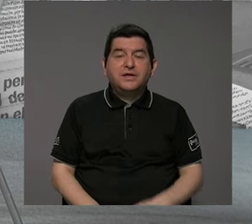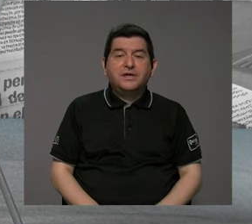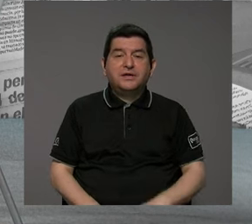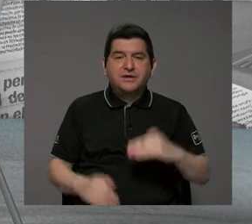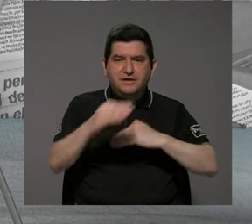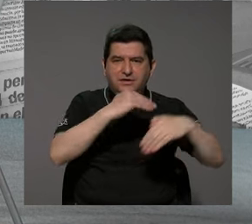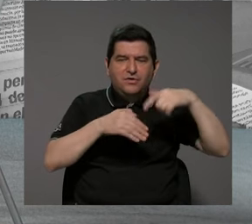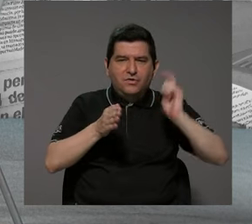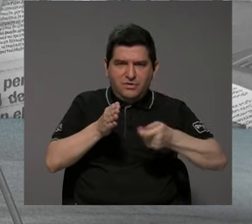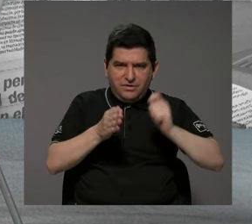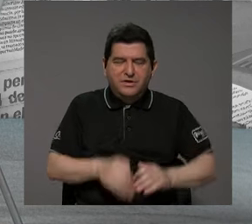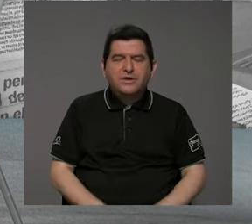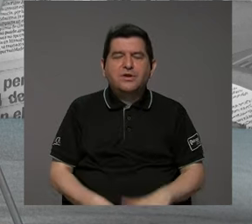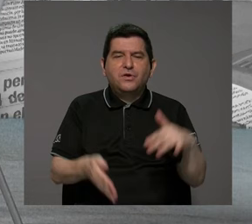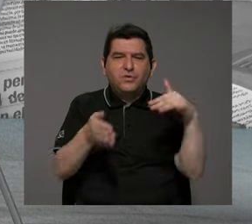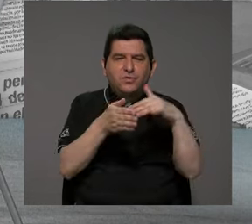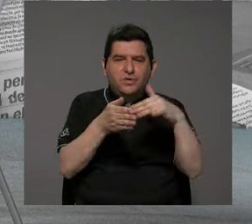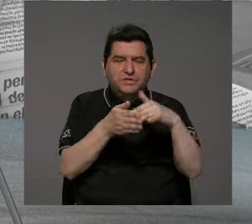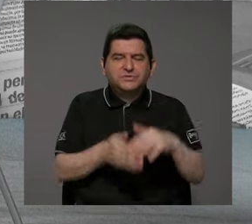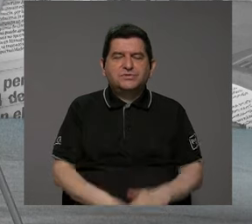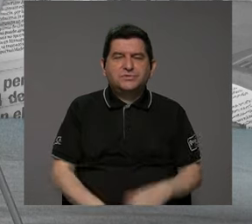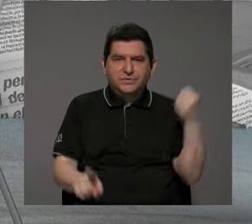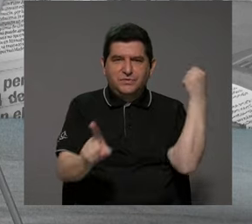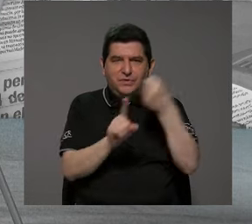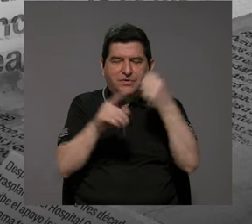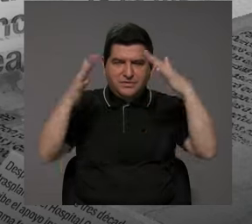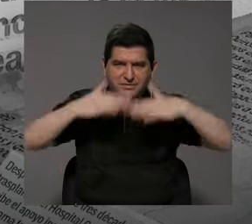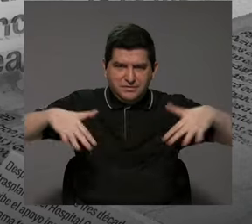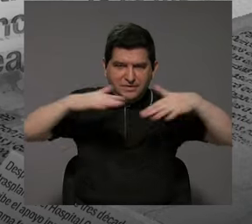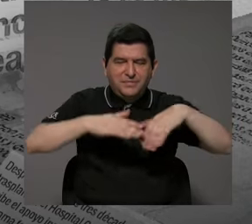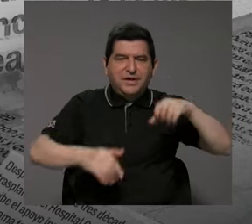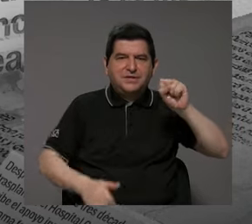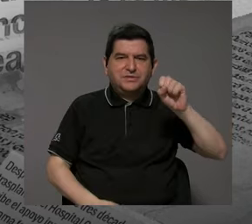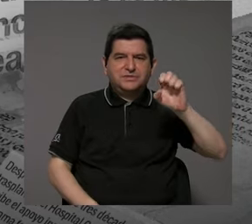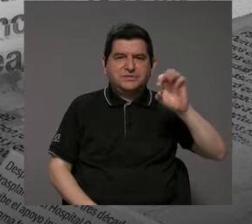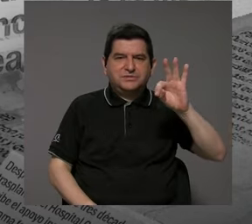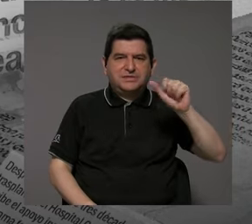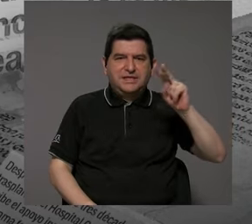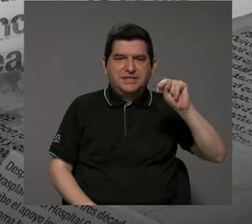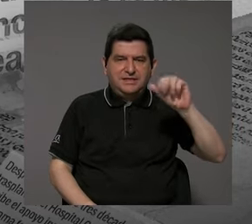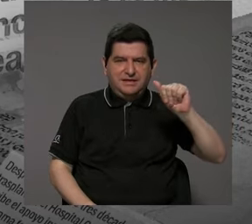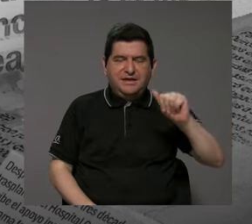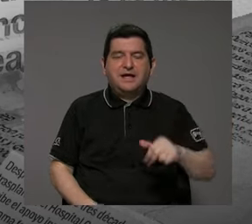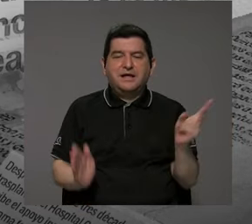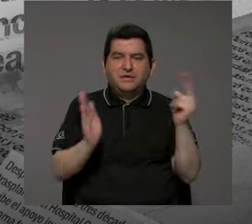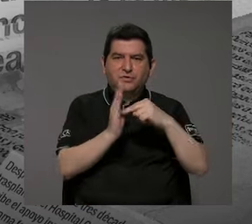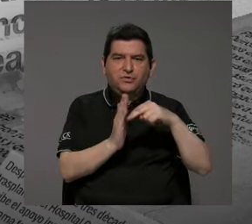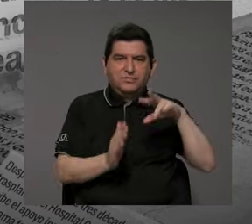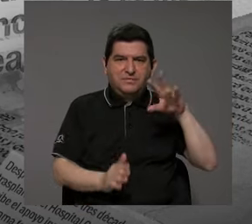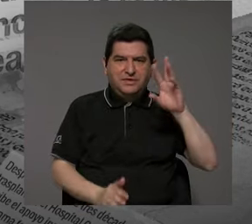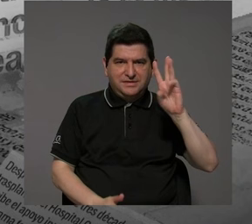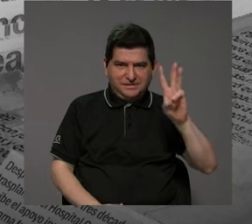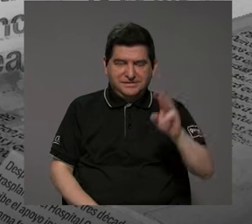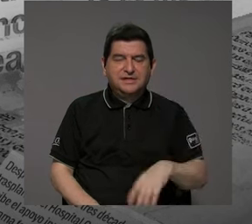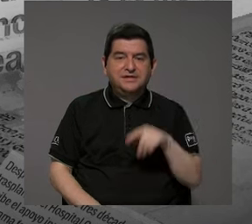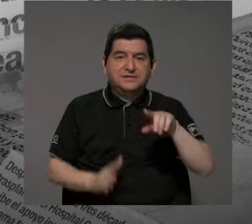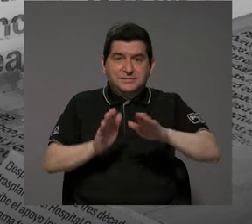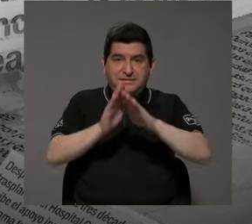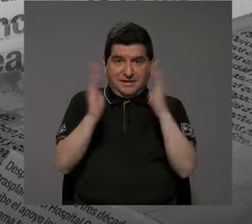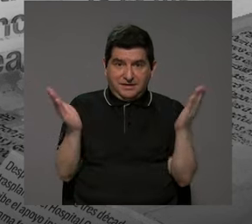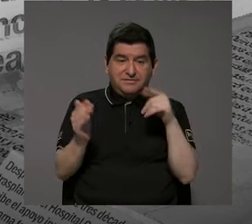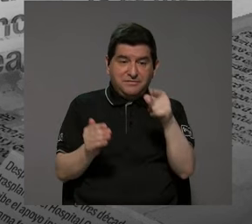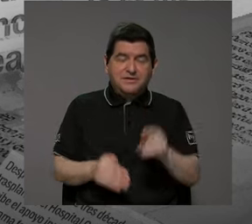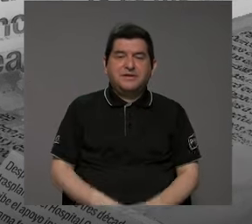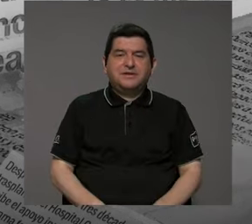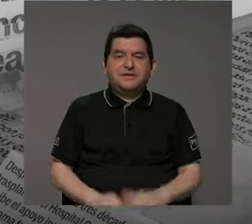estudio de cetena de impacto ambiental que se presentó en el 2006 para la apertura de este relleno